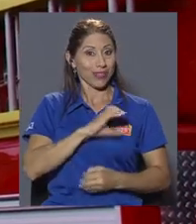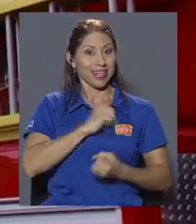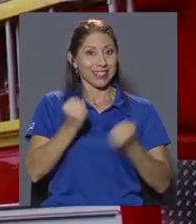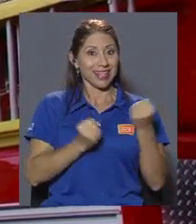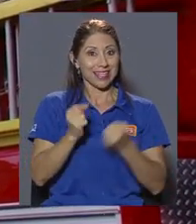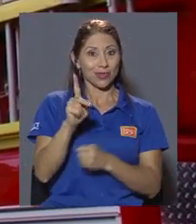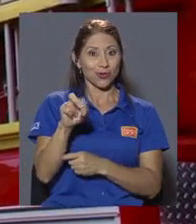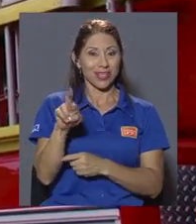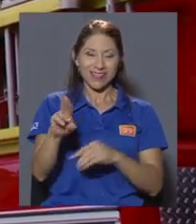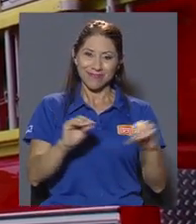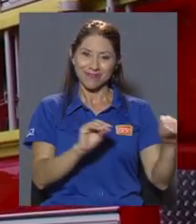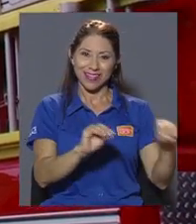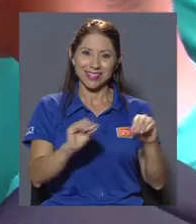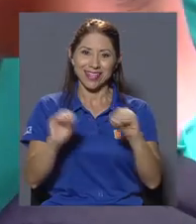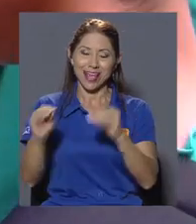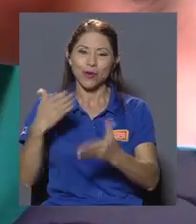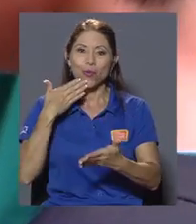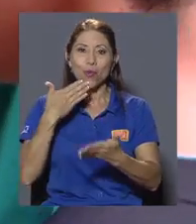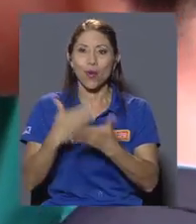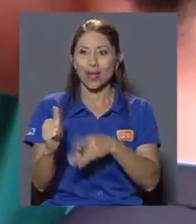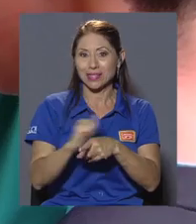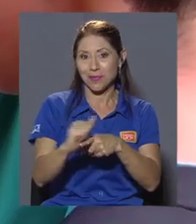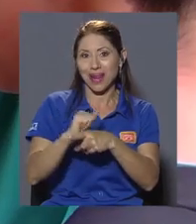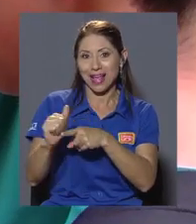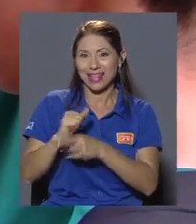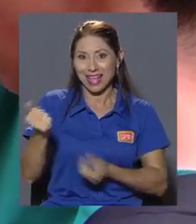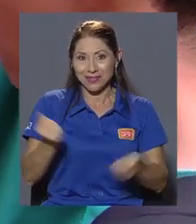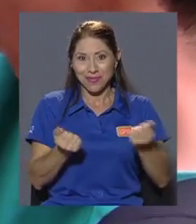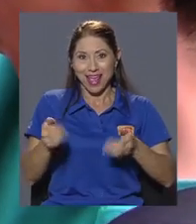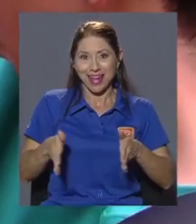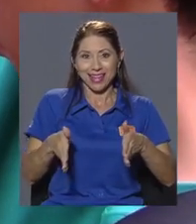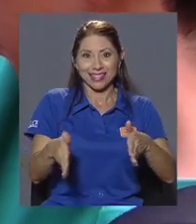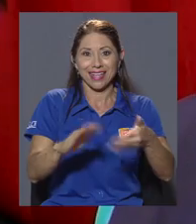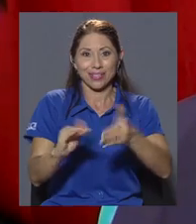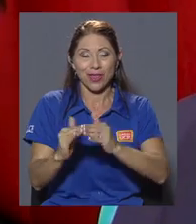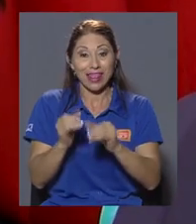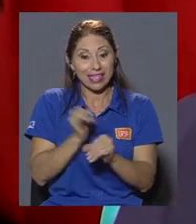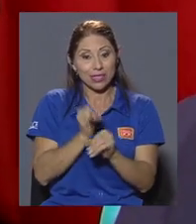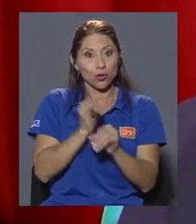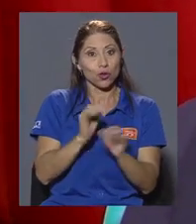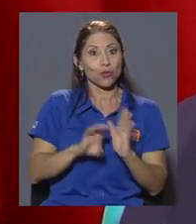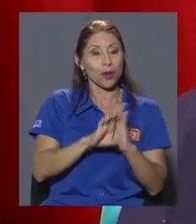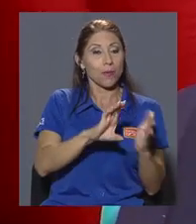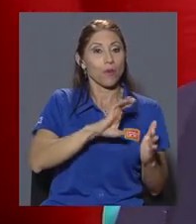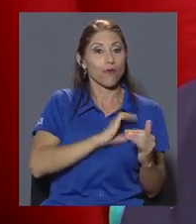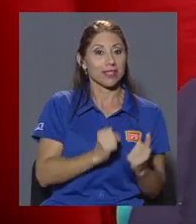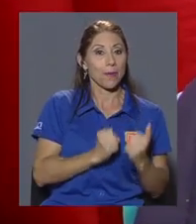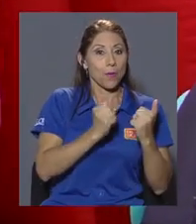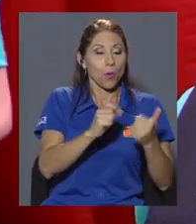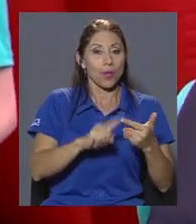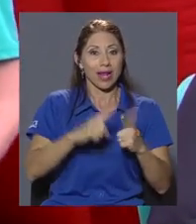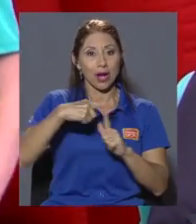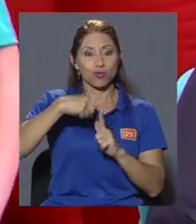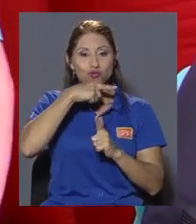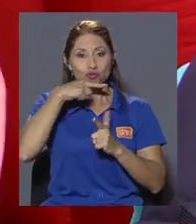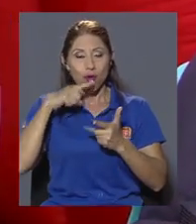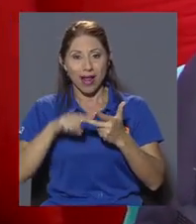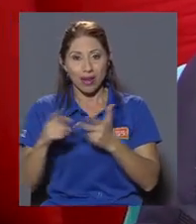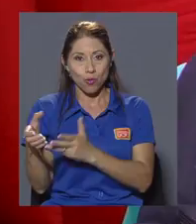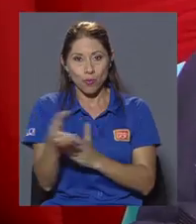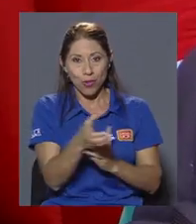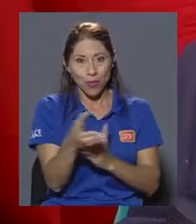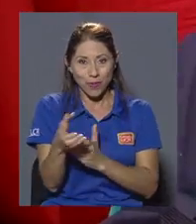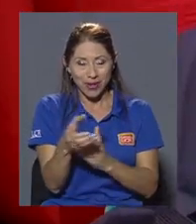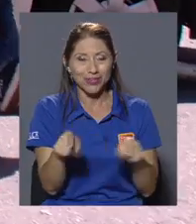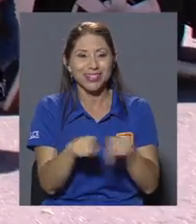los niños y las niñas las buenas prácticas viales en la ciudad, mientras que instituciones como la Fuerza Pública, la Cruz Roja Costarricense y el Cuerpo